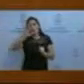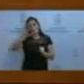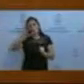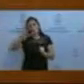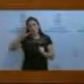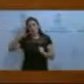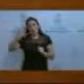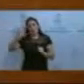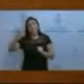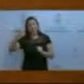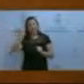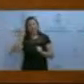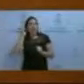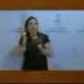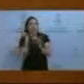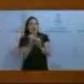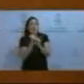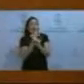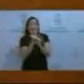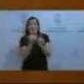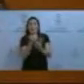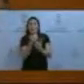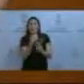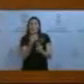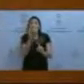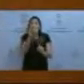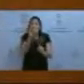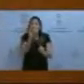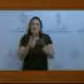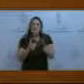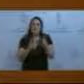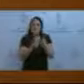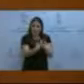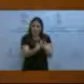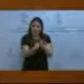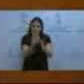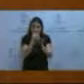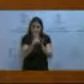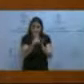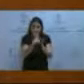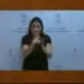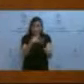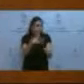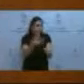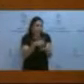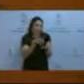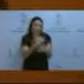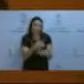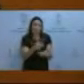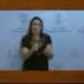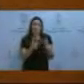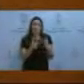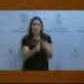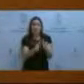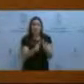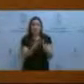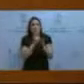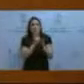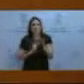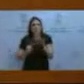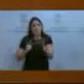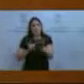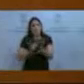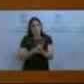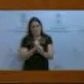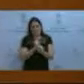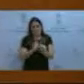Y aparte que no encuentran empleo, están en un colectivo que nadie va a dudar en este hemiciclo, que es el más complejo de encontrar empleo. No es